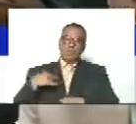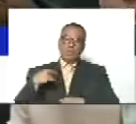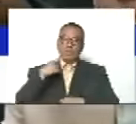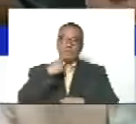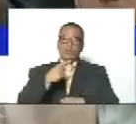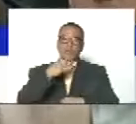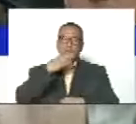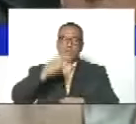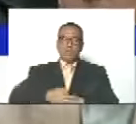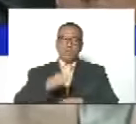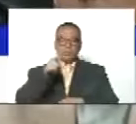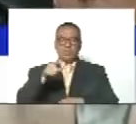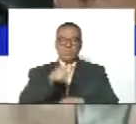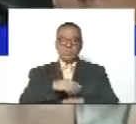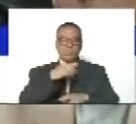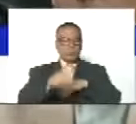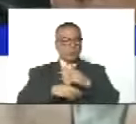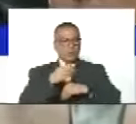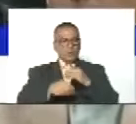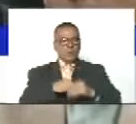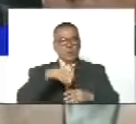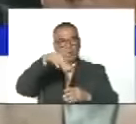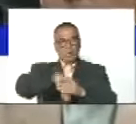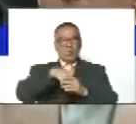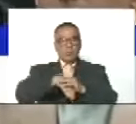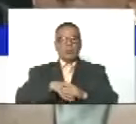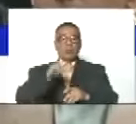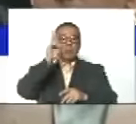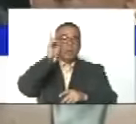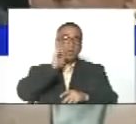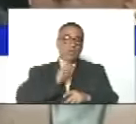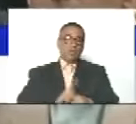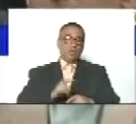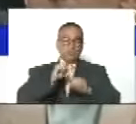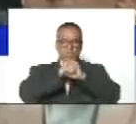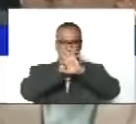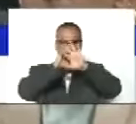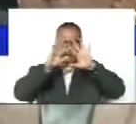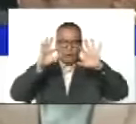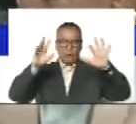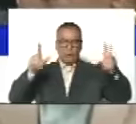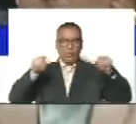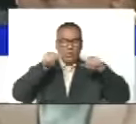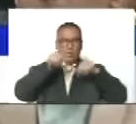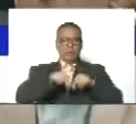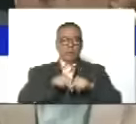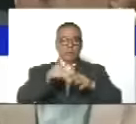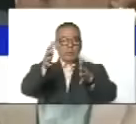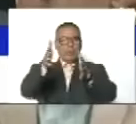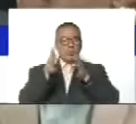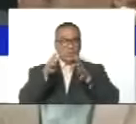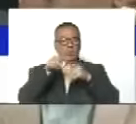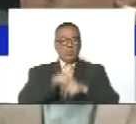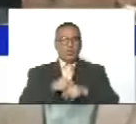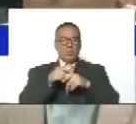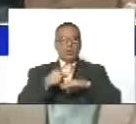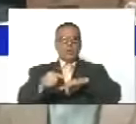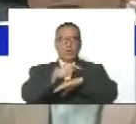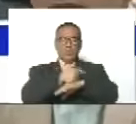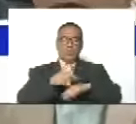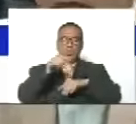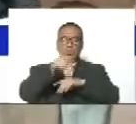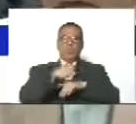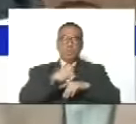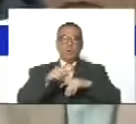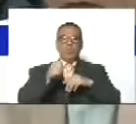la convicción de que han sido elecciones limpias, transparentes y que el que ganó gobernará